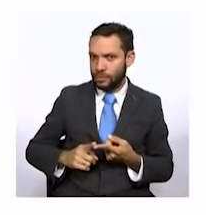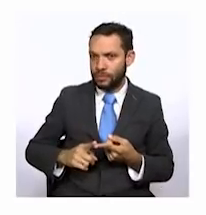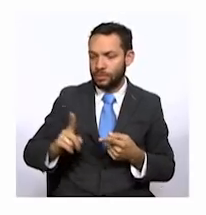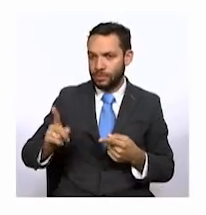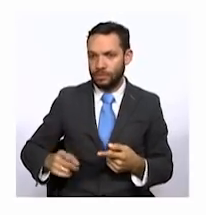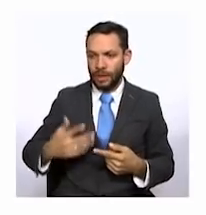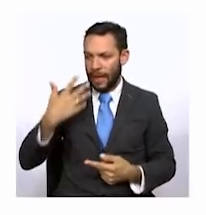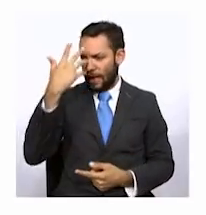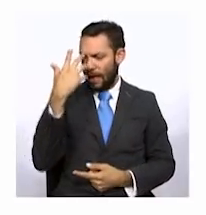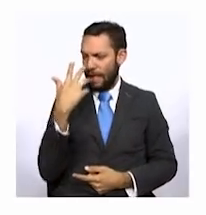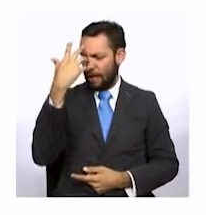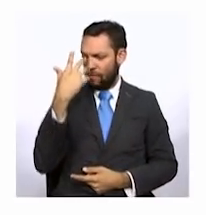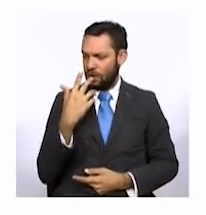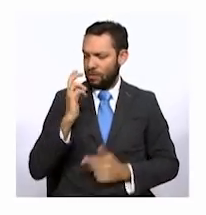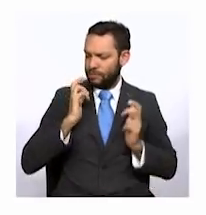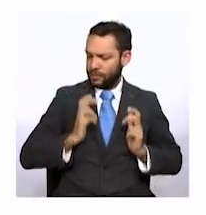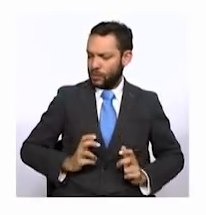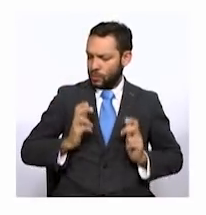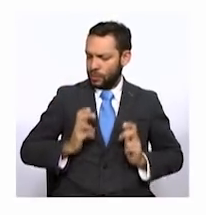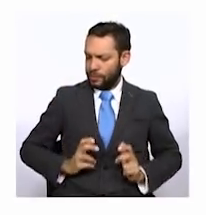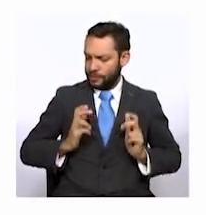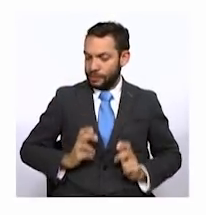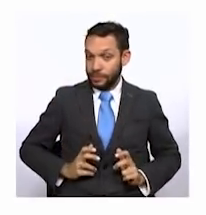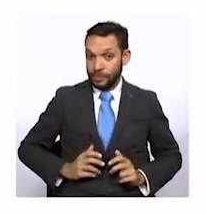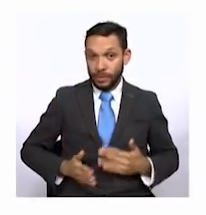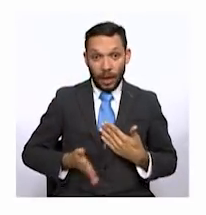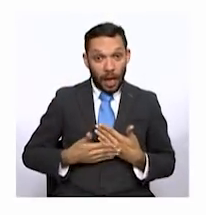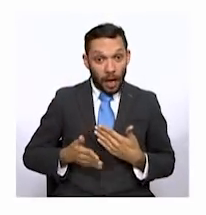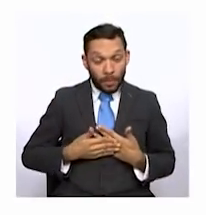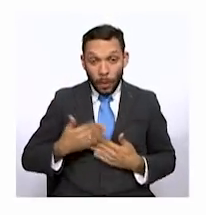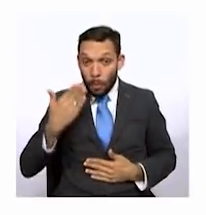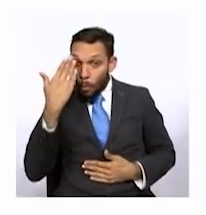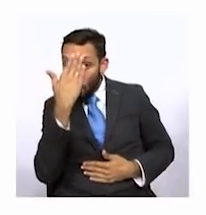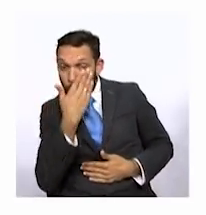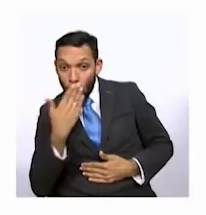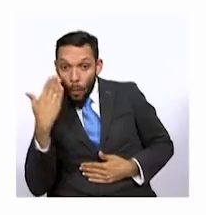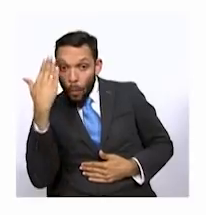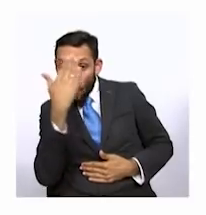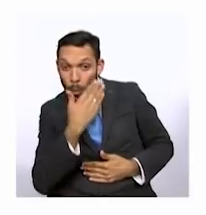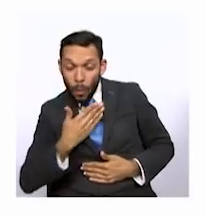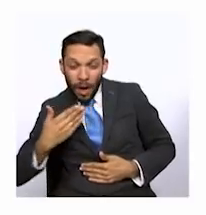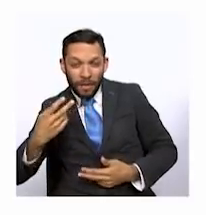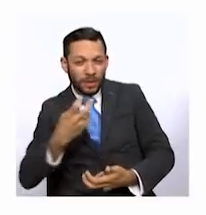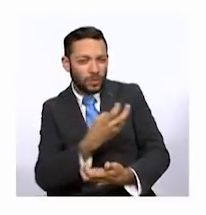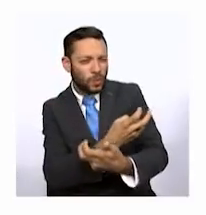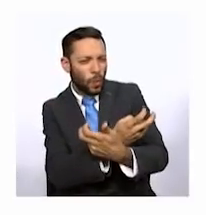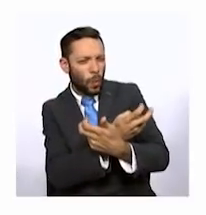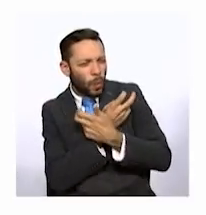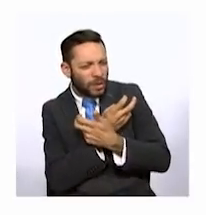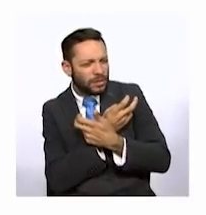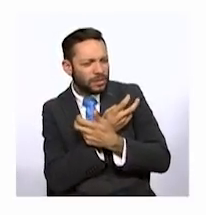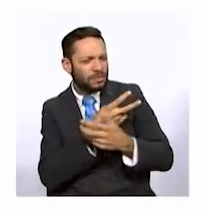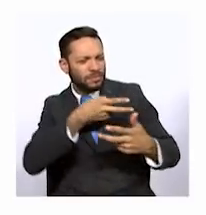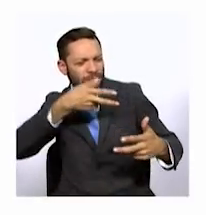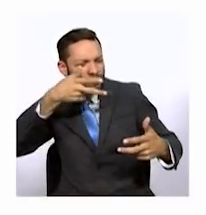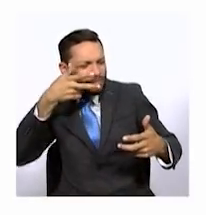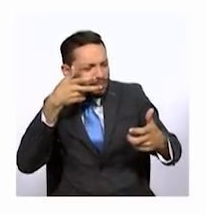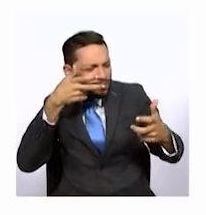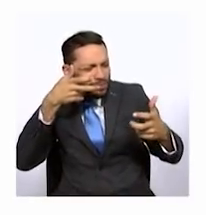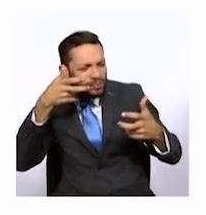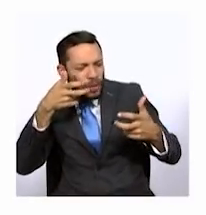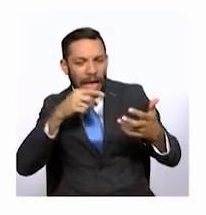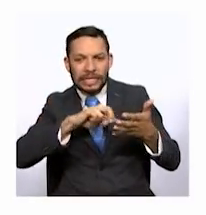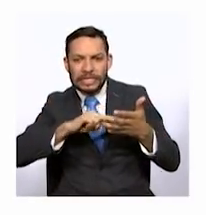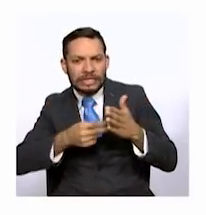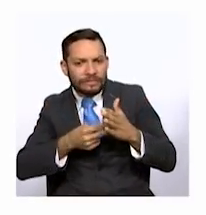hematólogo o el internista que para que ustedes les hagan una biopsia de médula ósea. ¿Por qué? ¿Qué es ese tema? Este tema